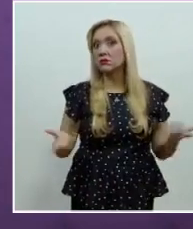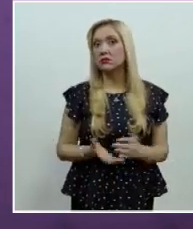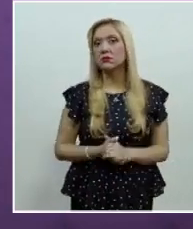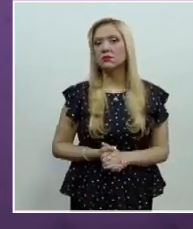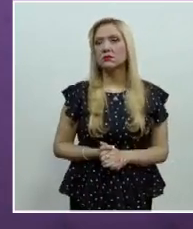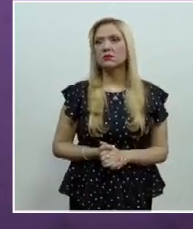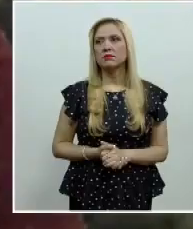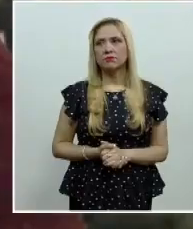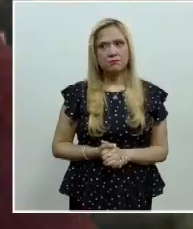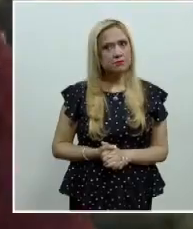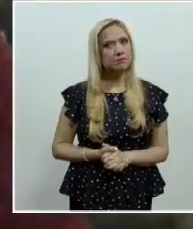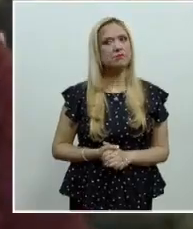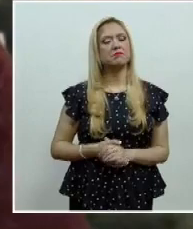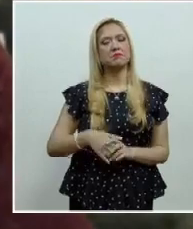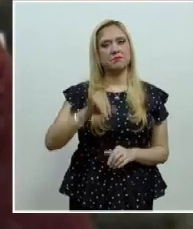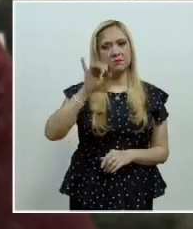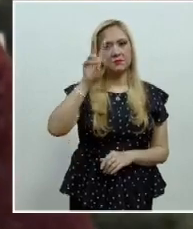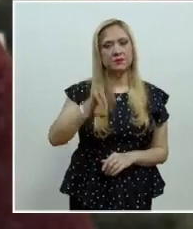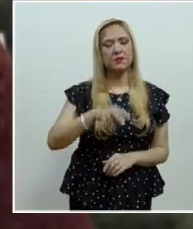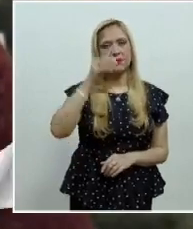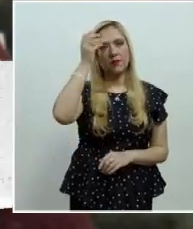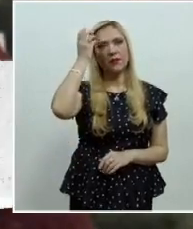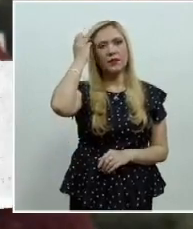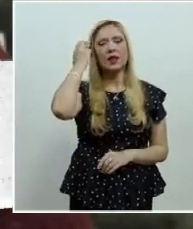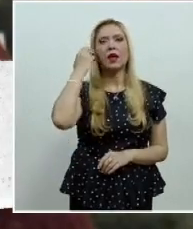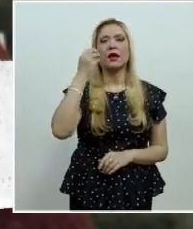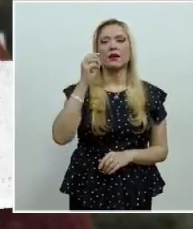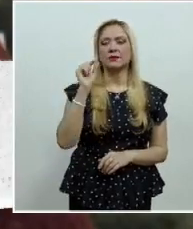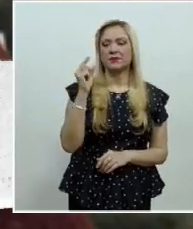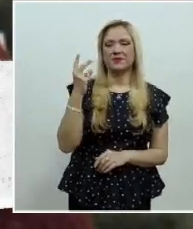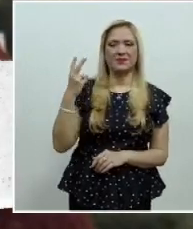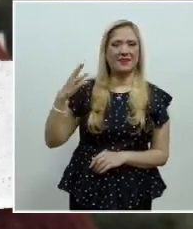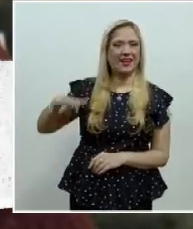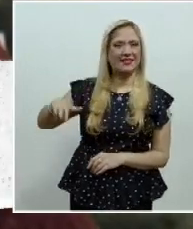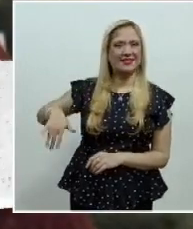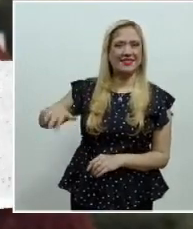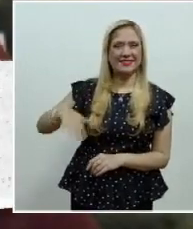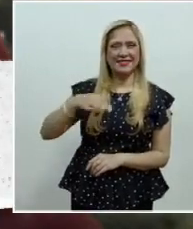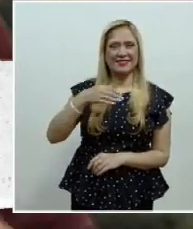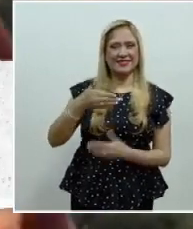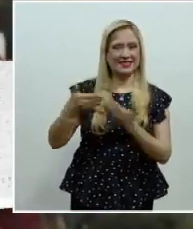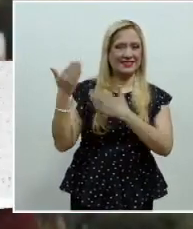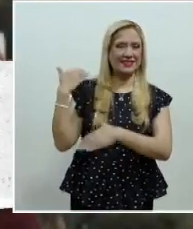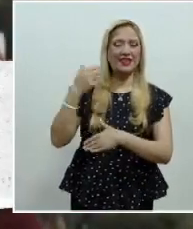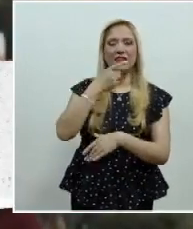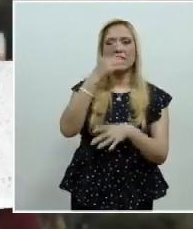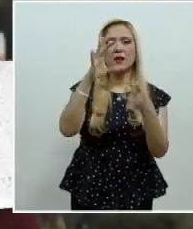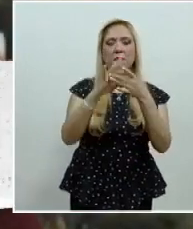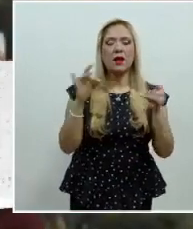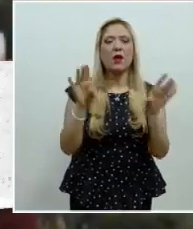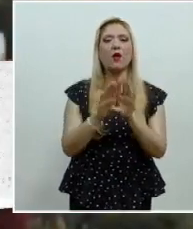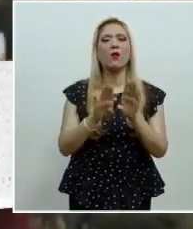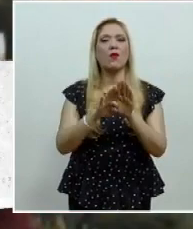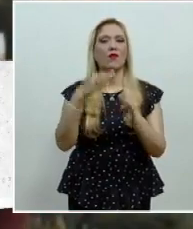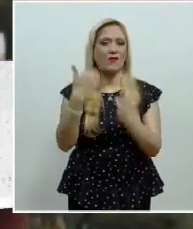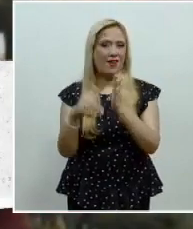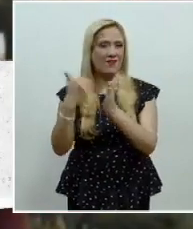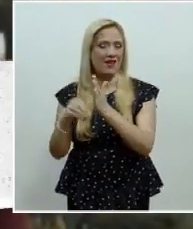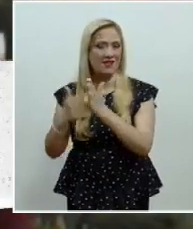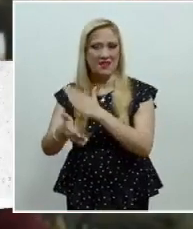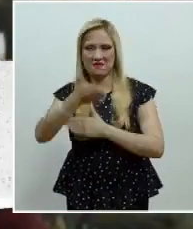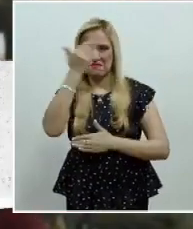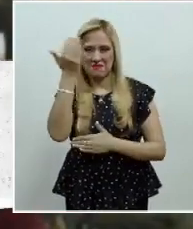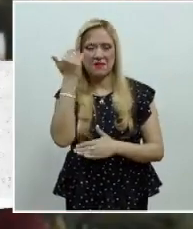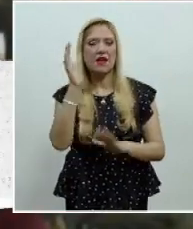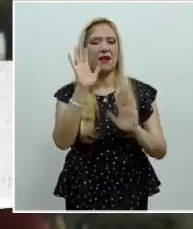Sí, muy bien. Mira, la verdad es que retomando, hace unos instantes hablábamos de los sesgos cognitivos y a partir de ahí quiero ver cuál es la ventaja